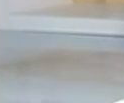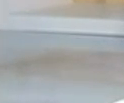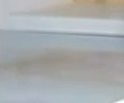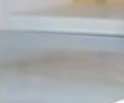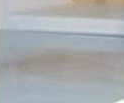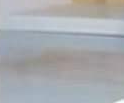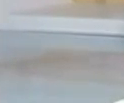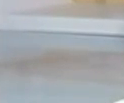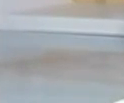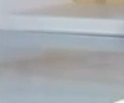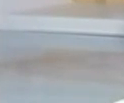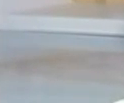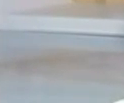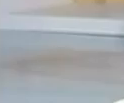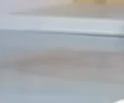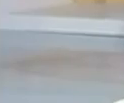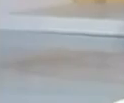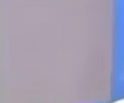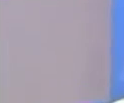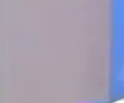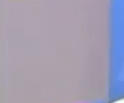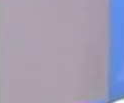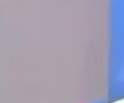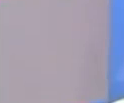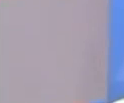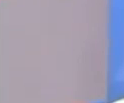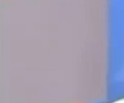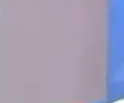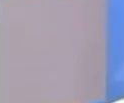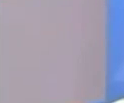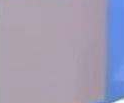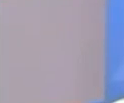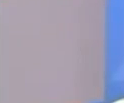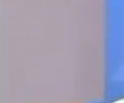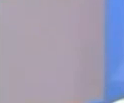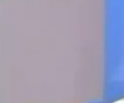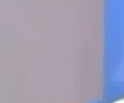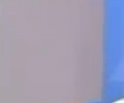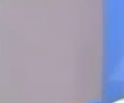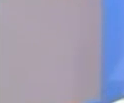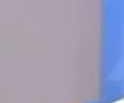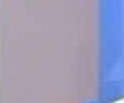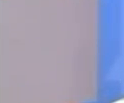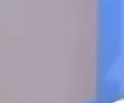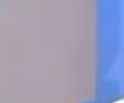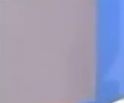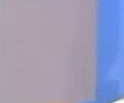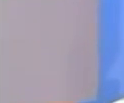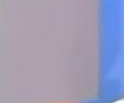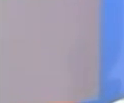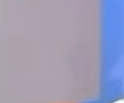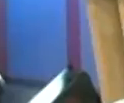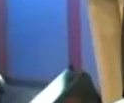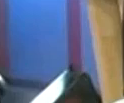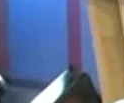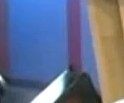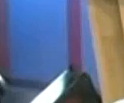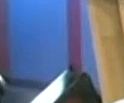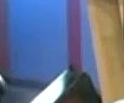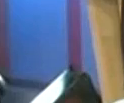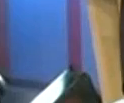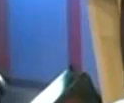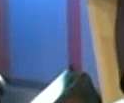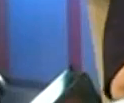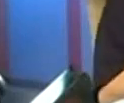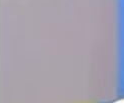500%. Hasta 500% está subiendo la tarifa del agua. El problema con el agua es que por lo general no hay medidores, entonces claro, tiene te que cobran ver con el por barrio, la